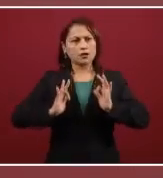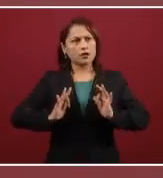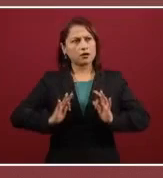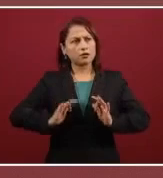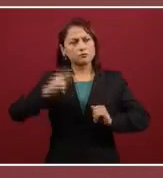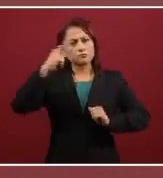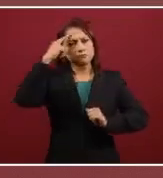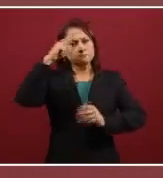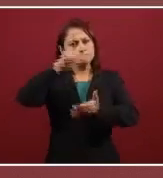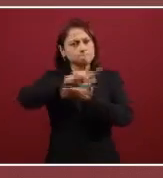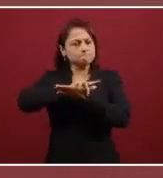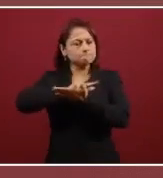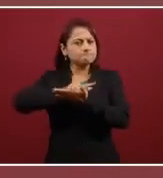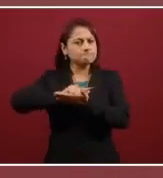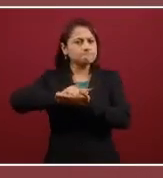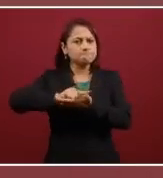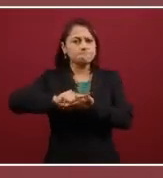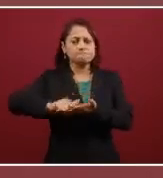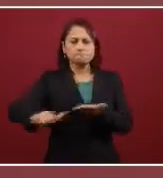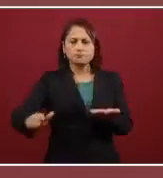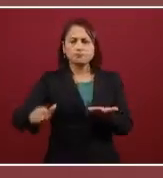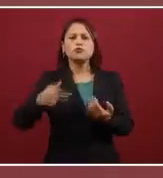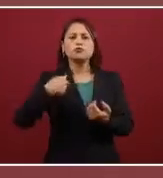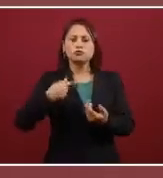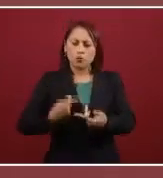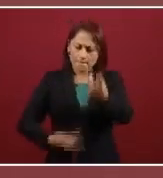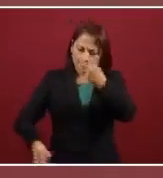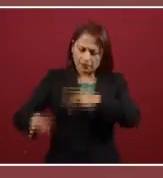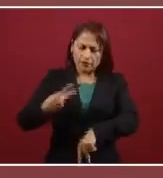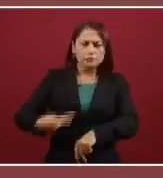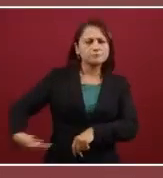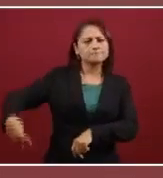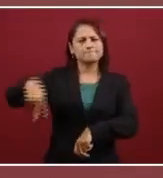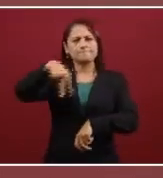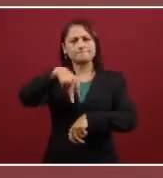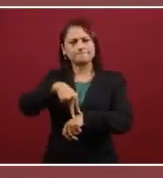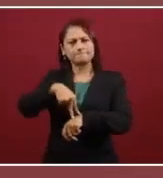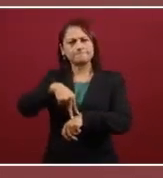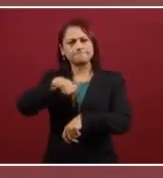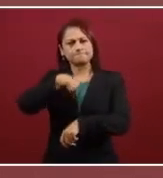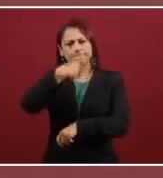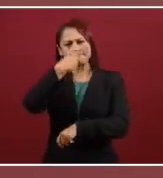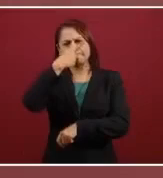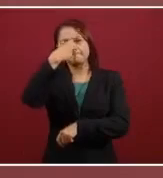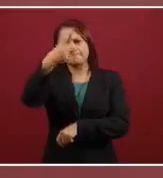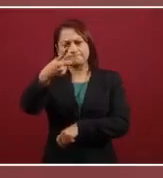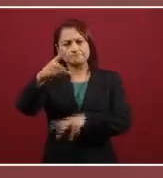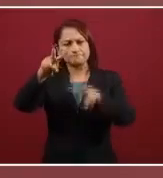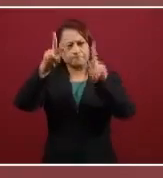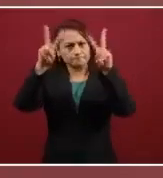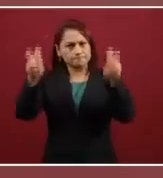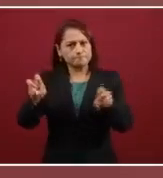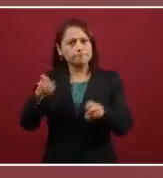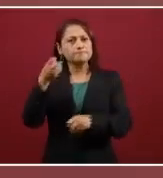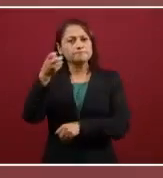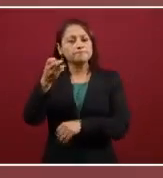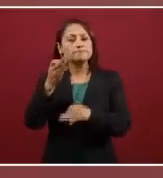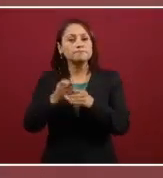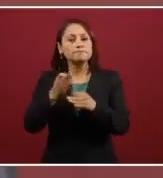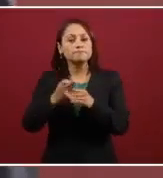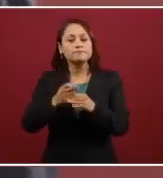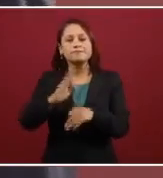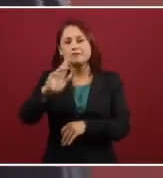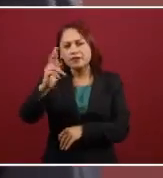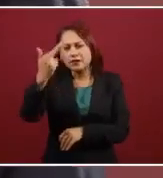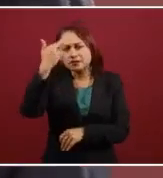salir a decir, pues esto que estamos ahora comentando. ¿Se acuerdan la carta de